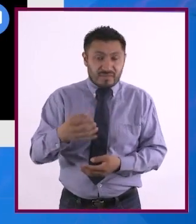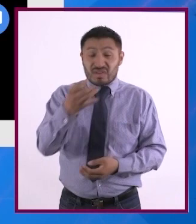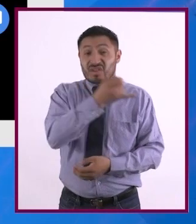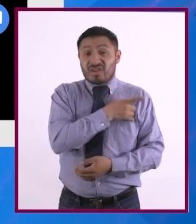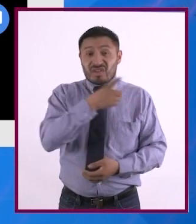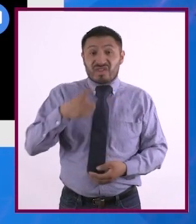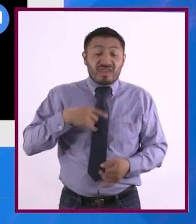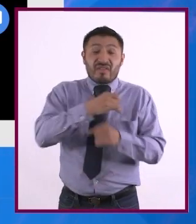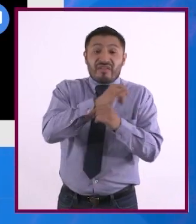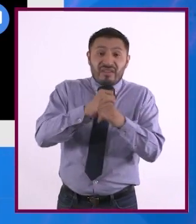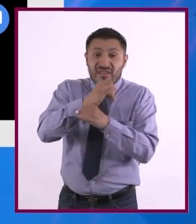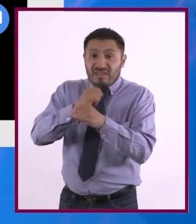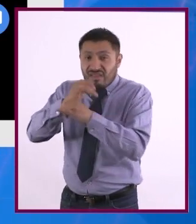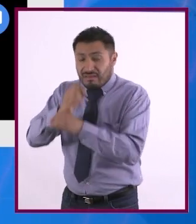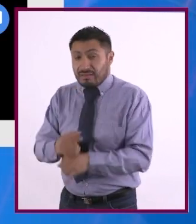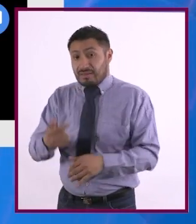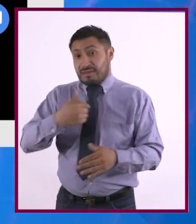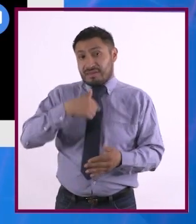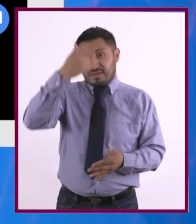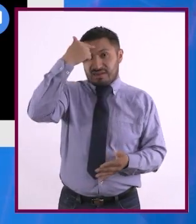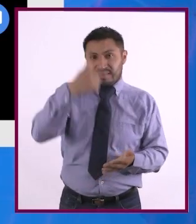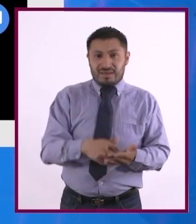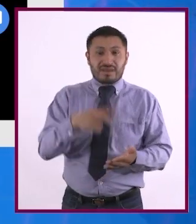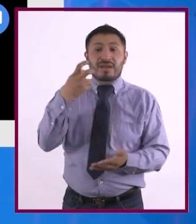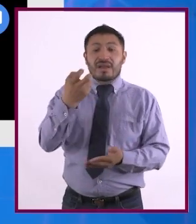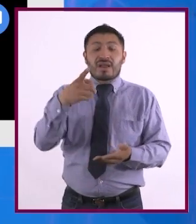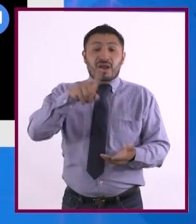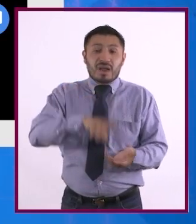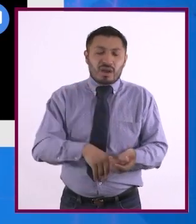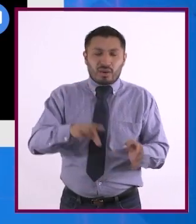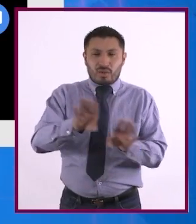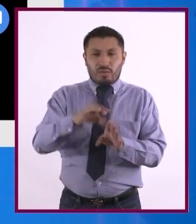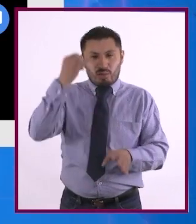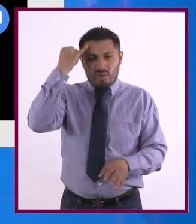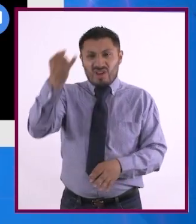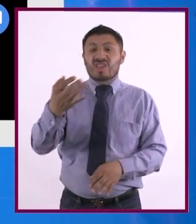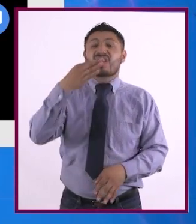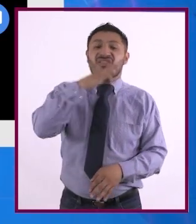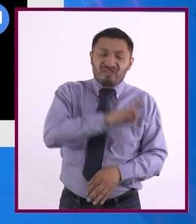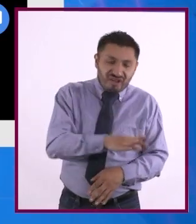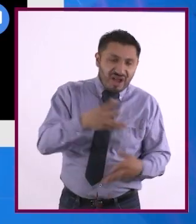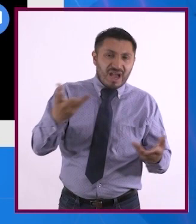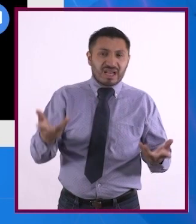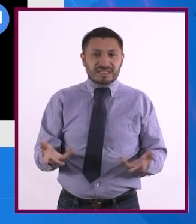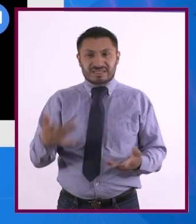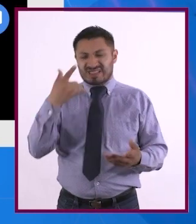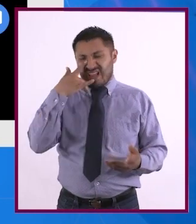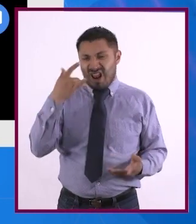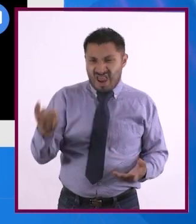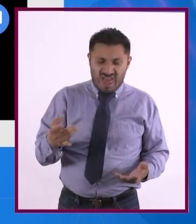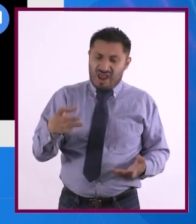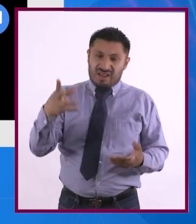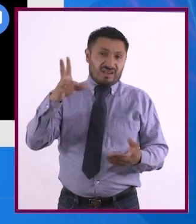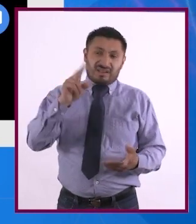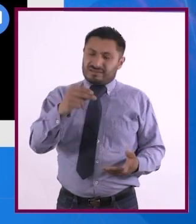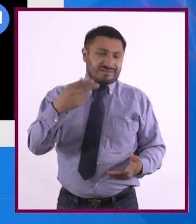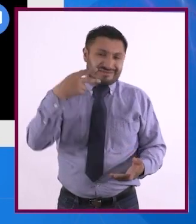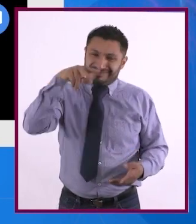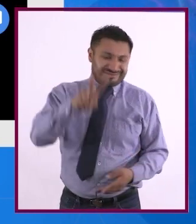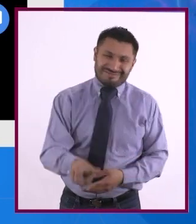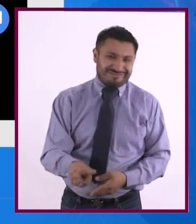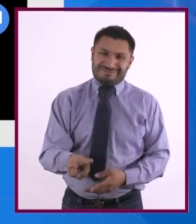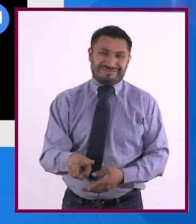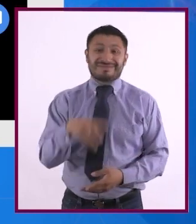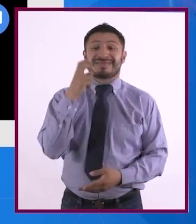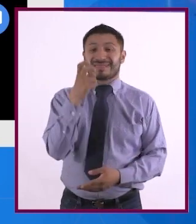está rodeado por muchos mitos y por muchas ideas extrañas que no concuerdan con la realidad, y